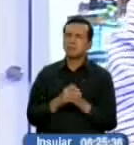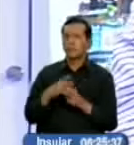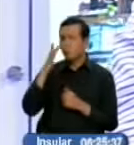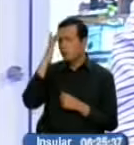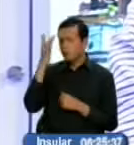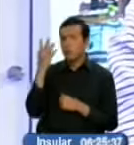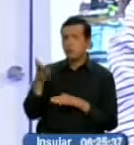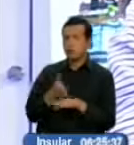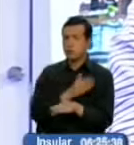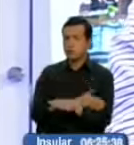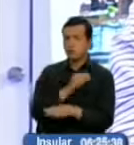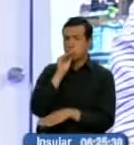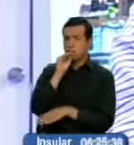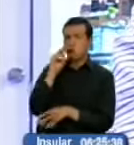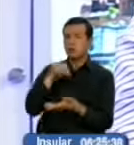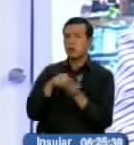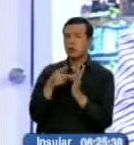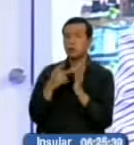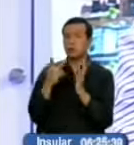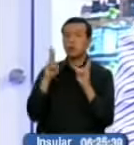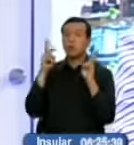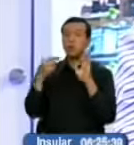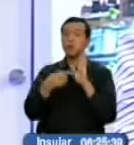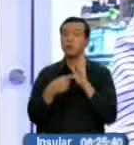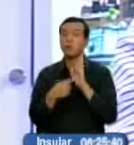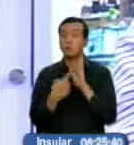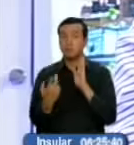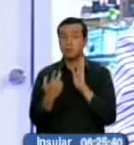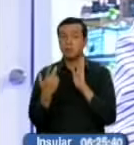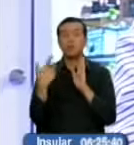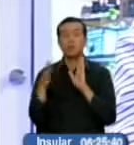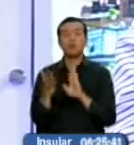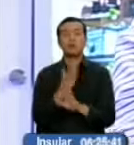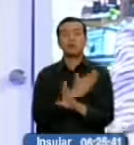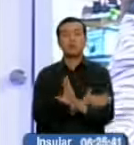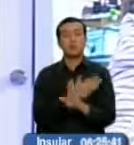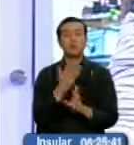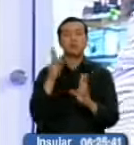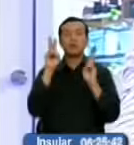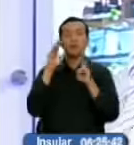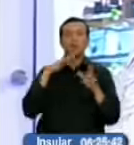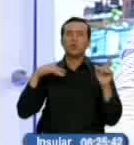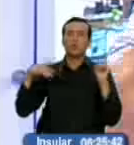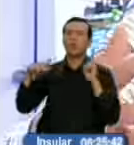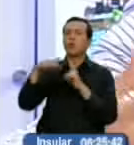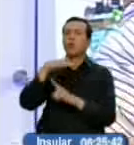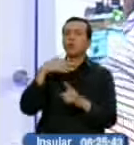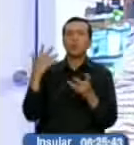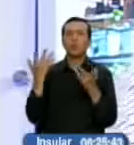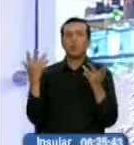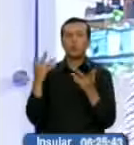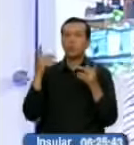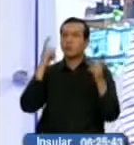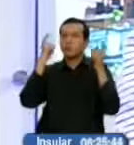también, como dije hace un momento, eso tiene que ver con el régimen tributario. Y tiene que ver con todo el ambiente de sobreregulación que el Estado ha